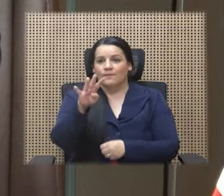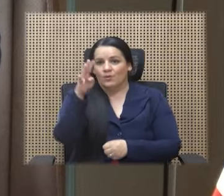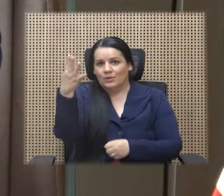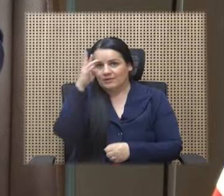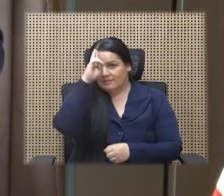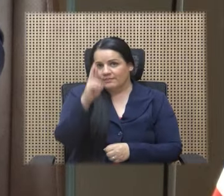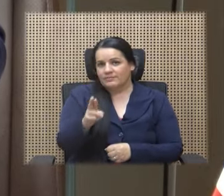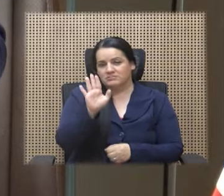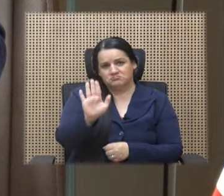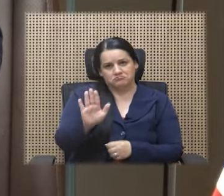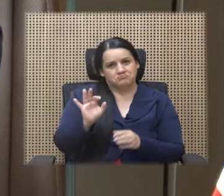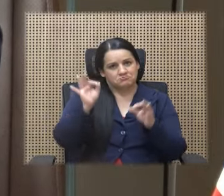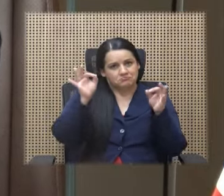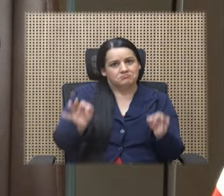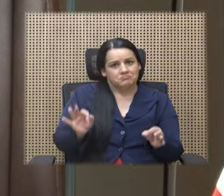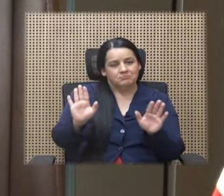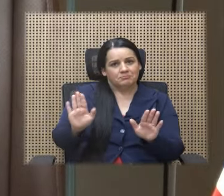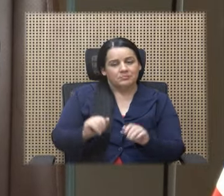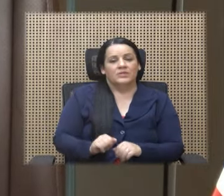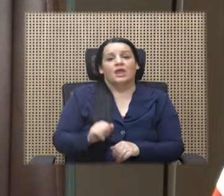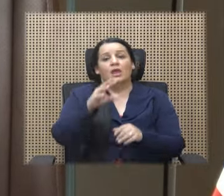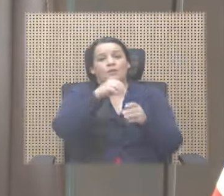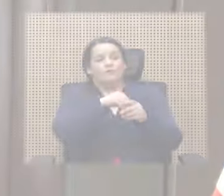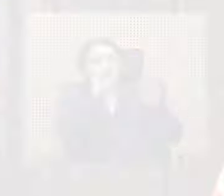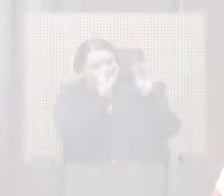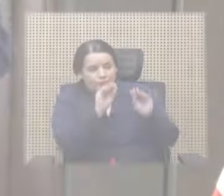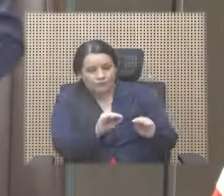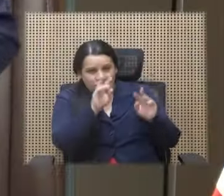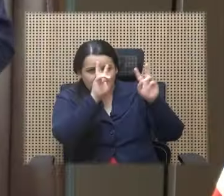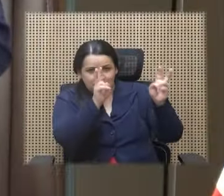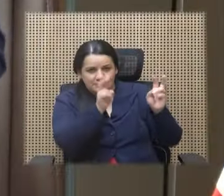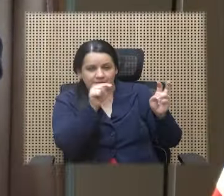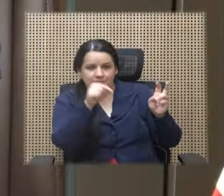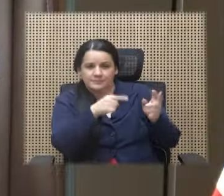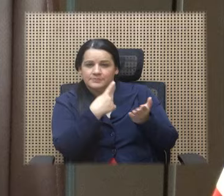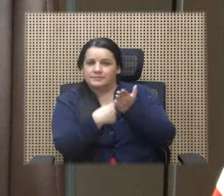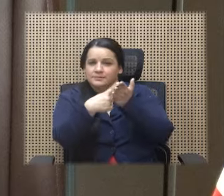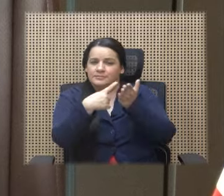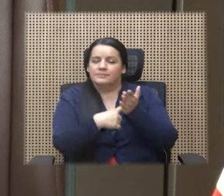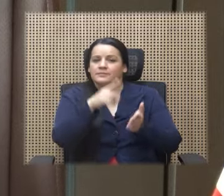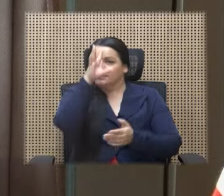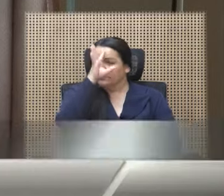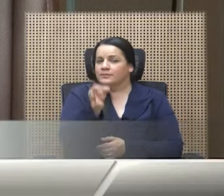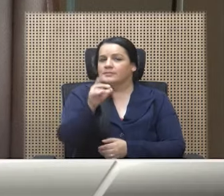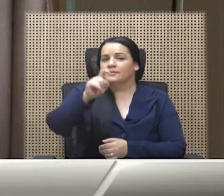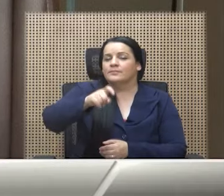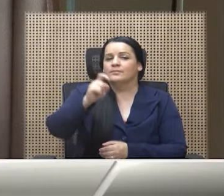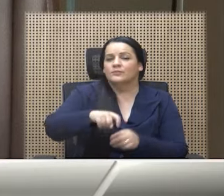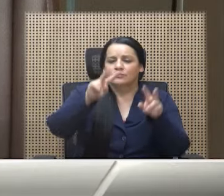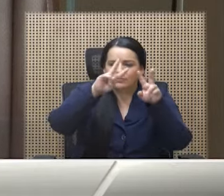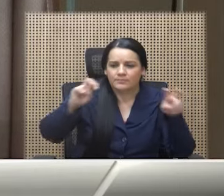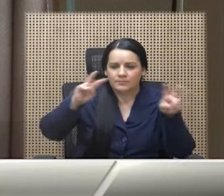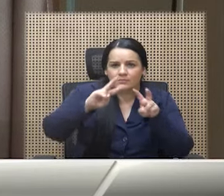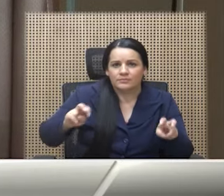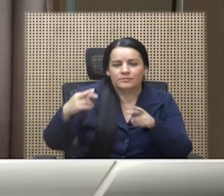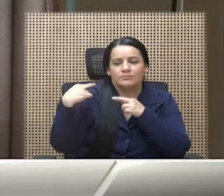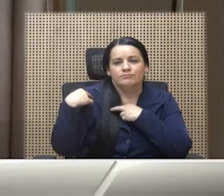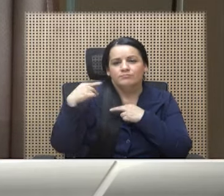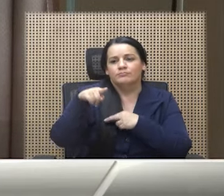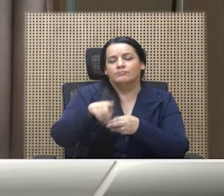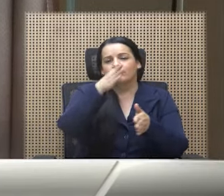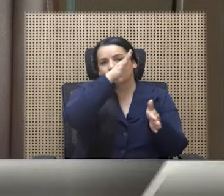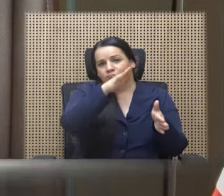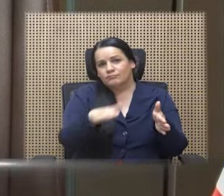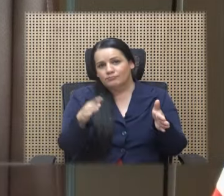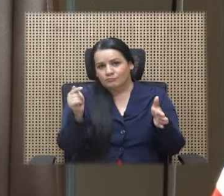Alvarado señaló que es necesario revisar el rol del ente contralor sí creemos necesario una revisión de las competencias de de la contraloría general de la